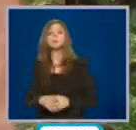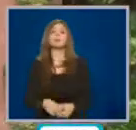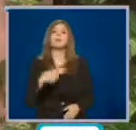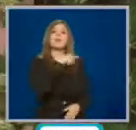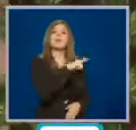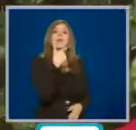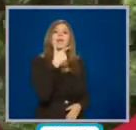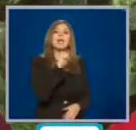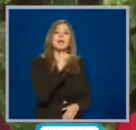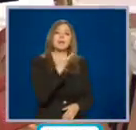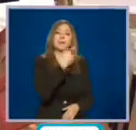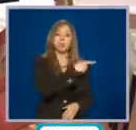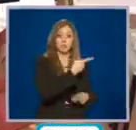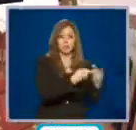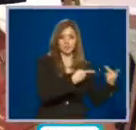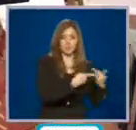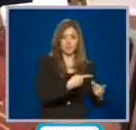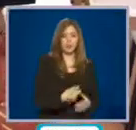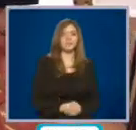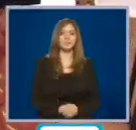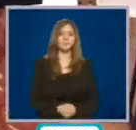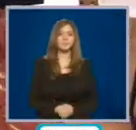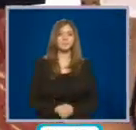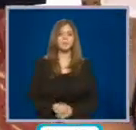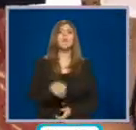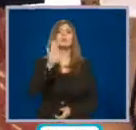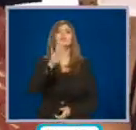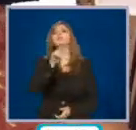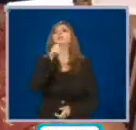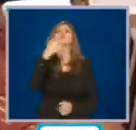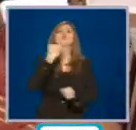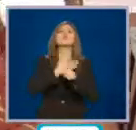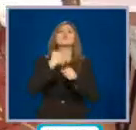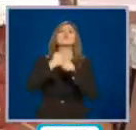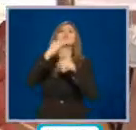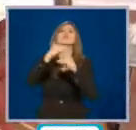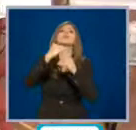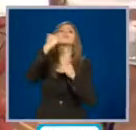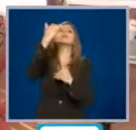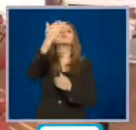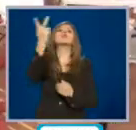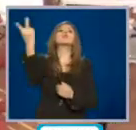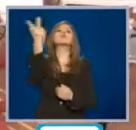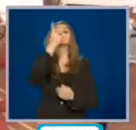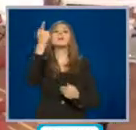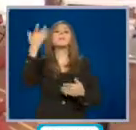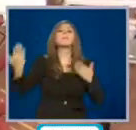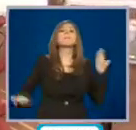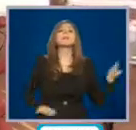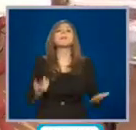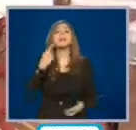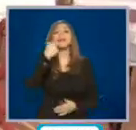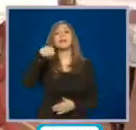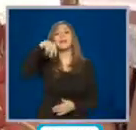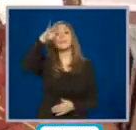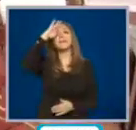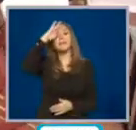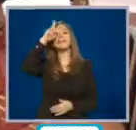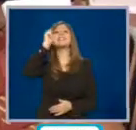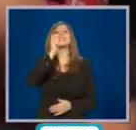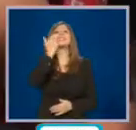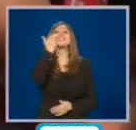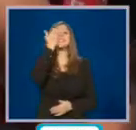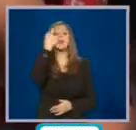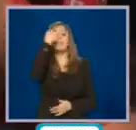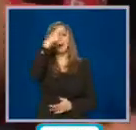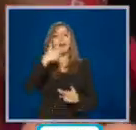te va a tocar a ti. Oye, estamos viendo del otro lado de nuestra querida casa, nuestras compañeras bailando y saltando. ¿Ellas creen que con eso nos van a conquistar